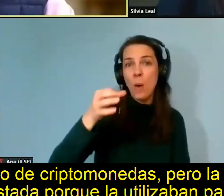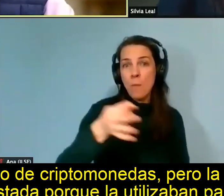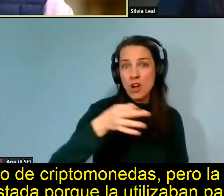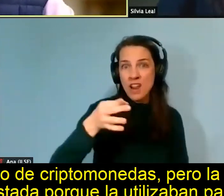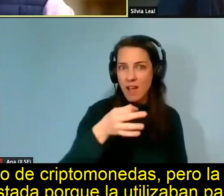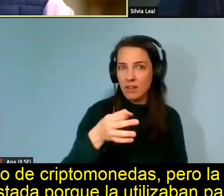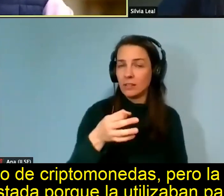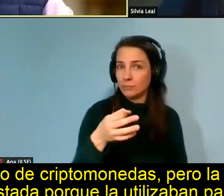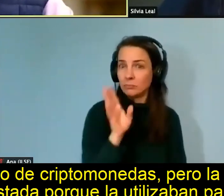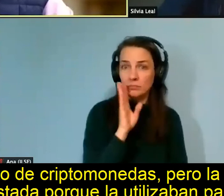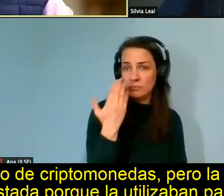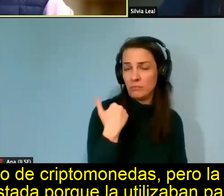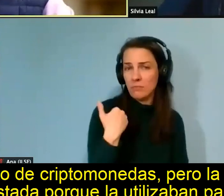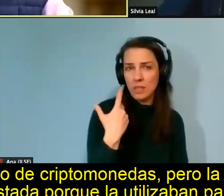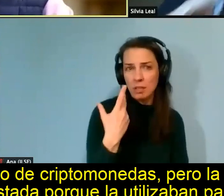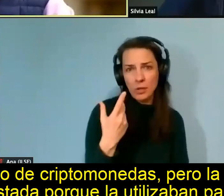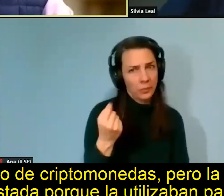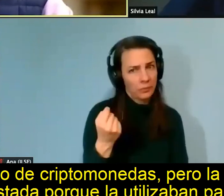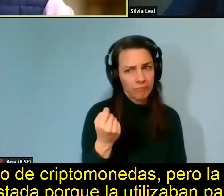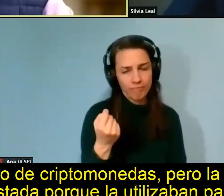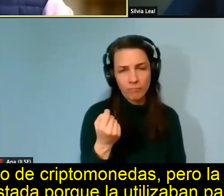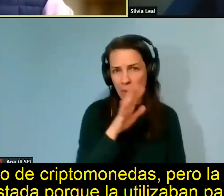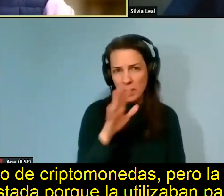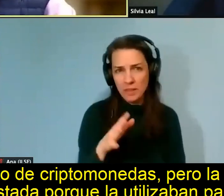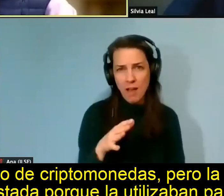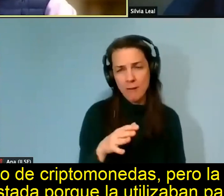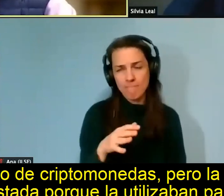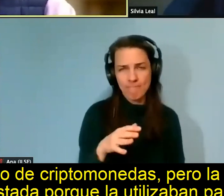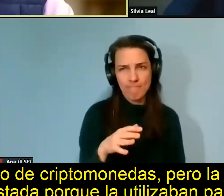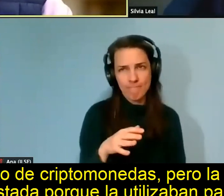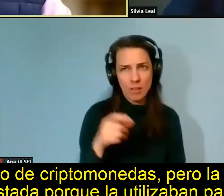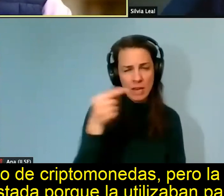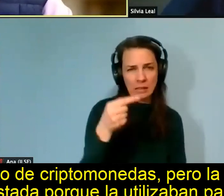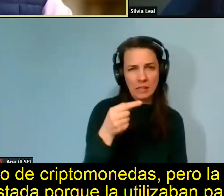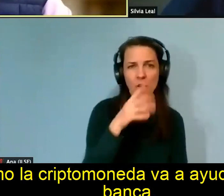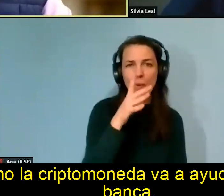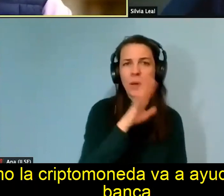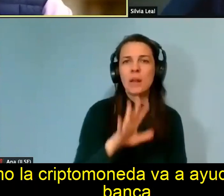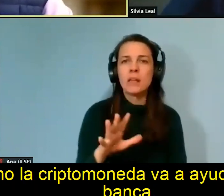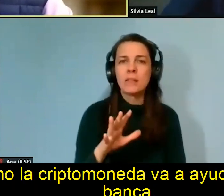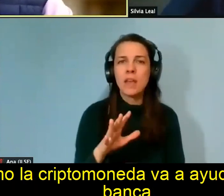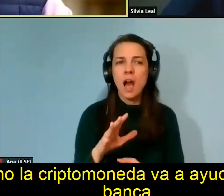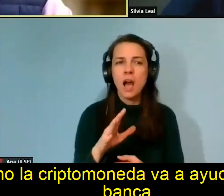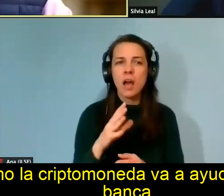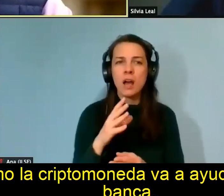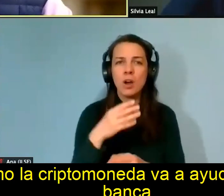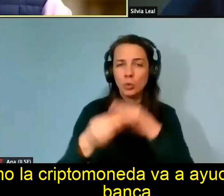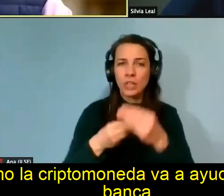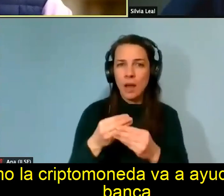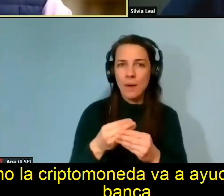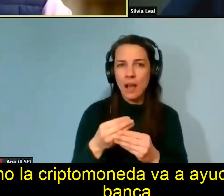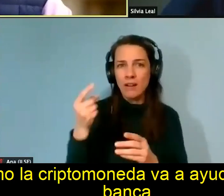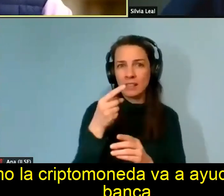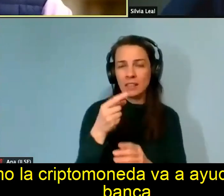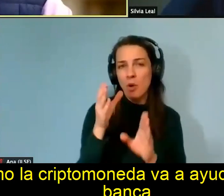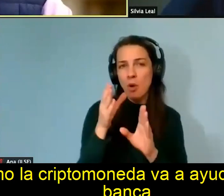denostada porque la utilizaban para ocultar procedencia de dinero y cómo la criptomoneda va